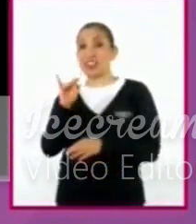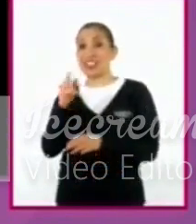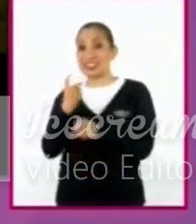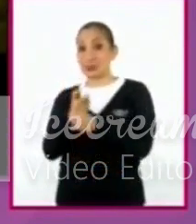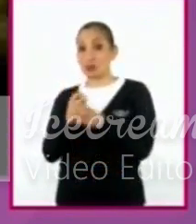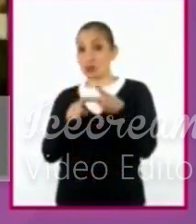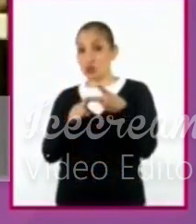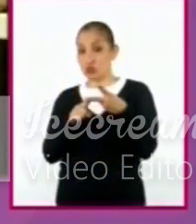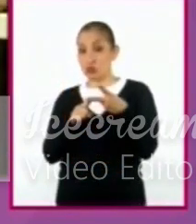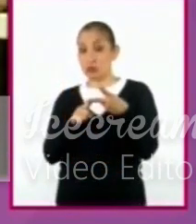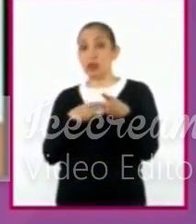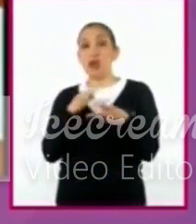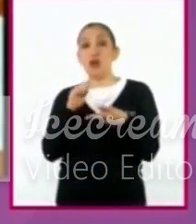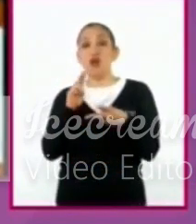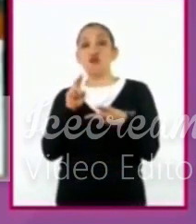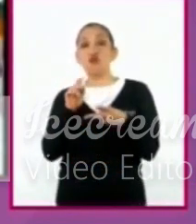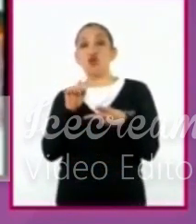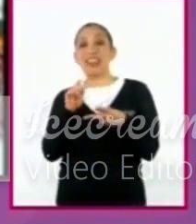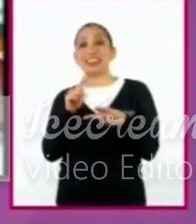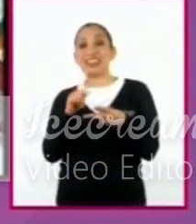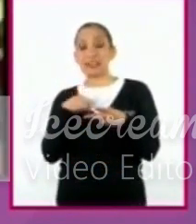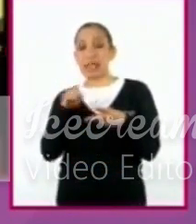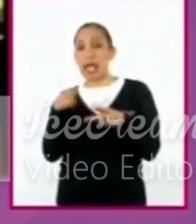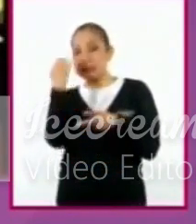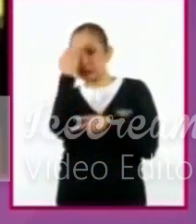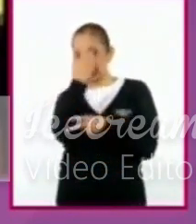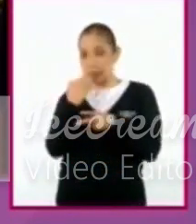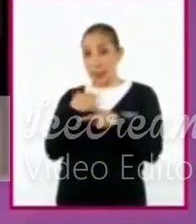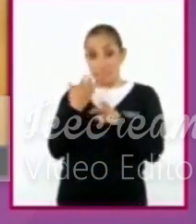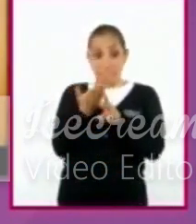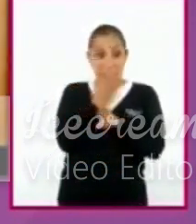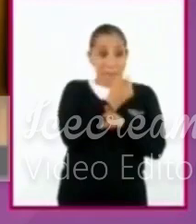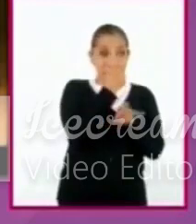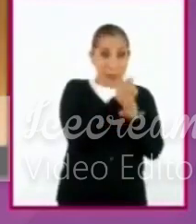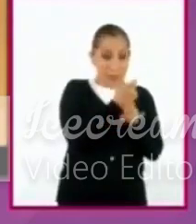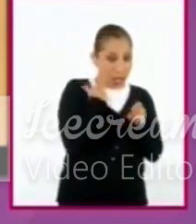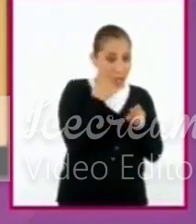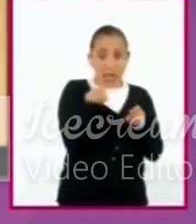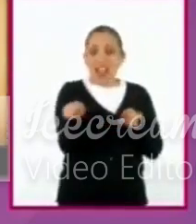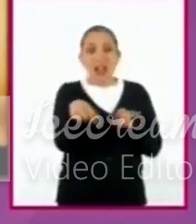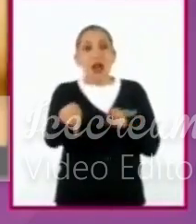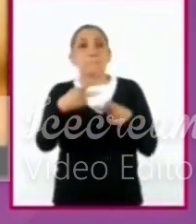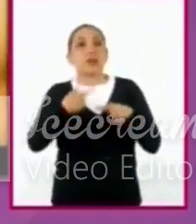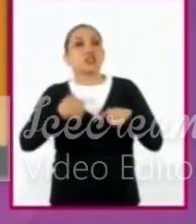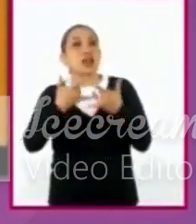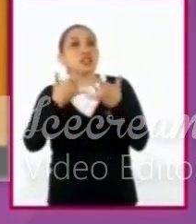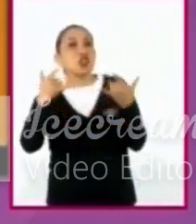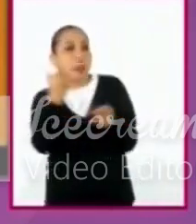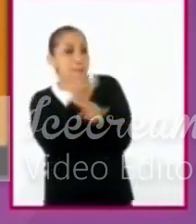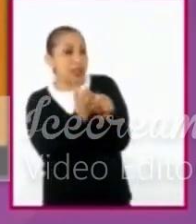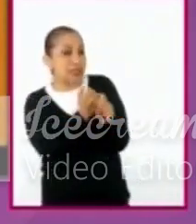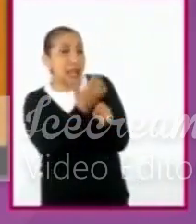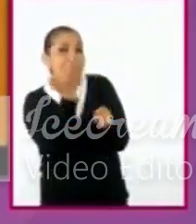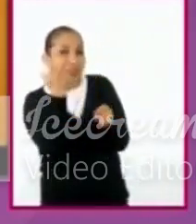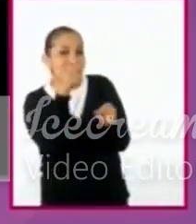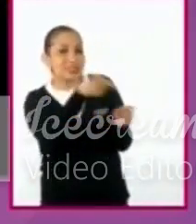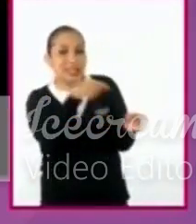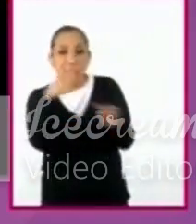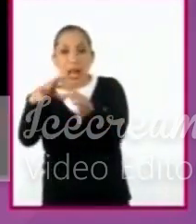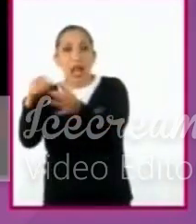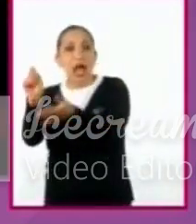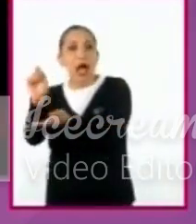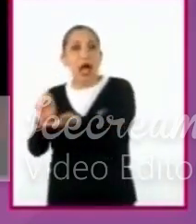Las fuentes secundarias son interpretaciones de las primarias, las elaboran los historiadores y nos proporcionan una